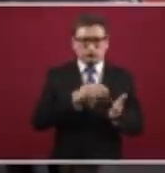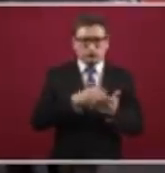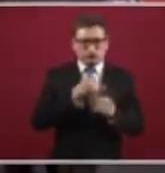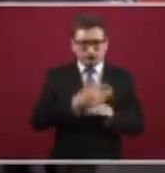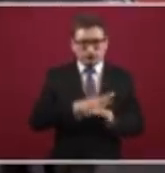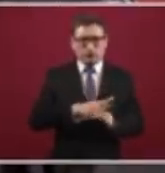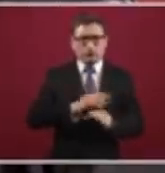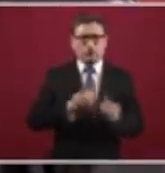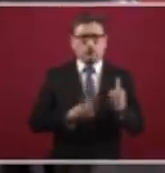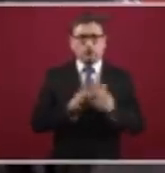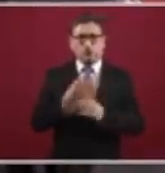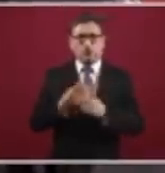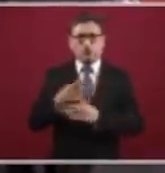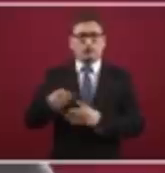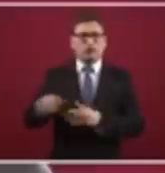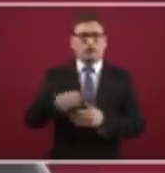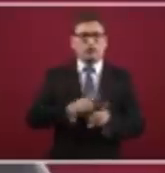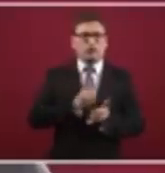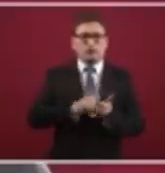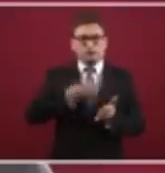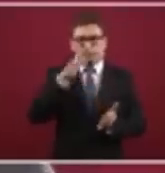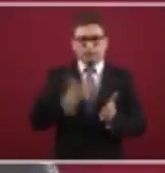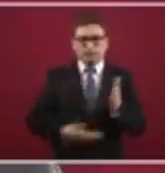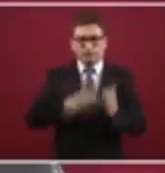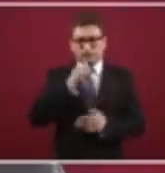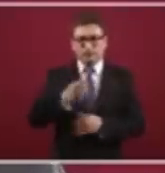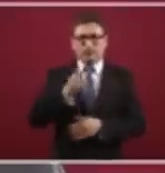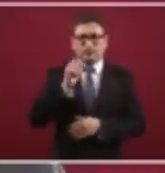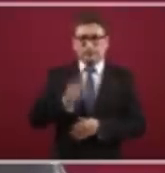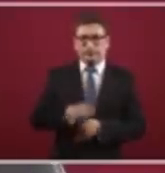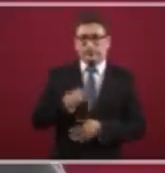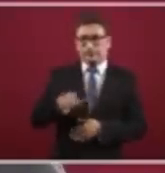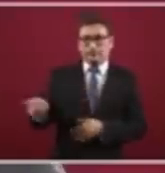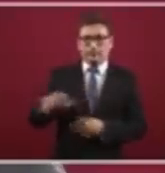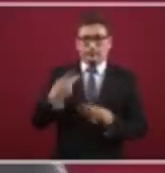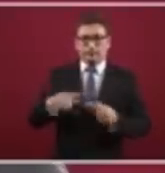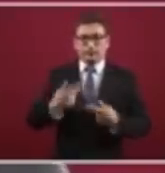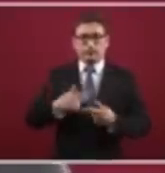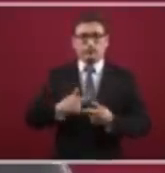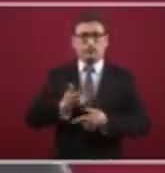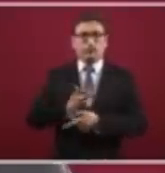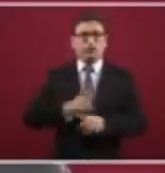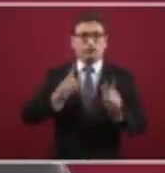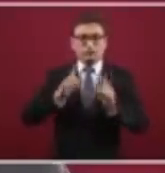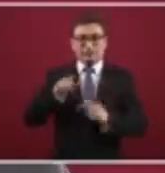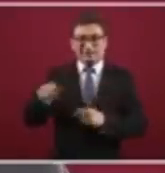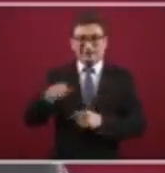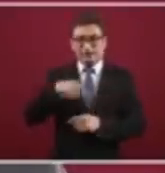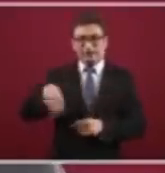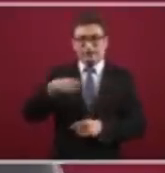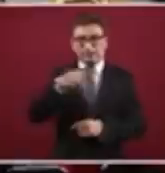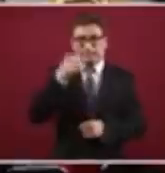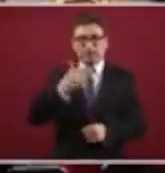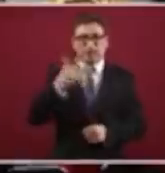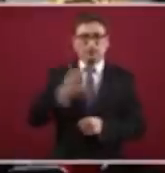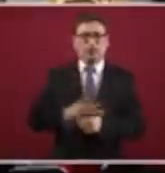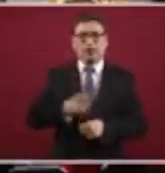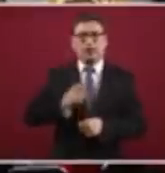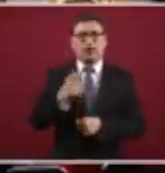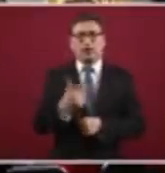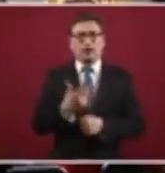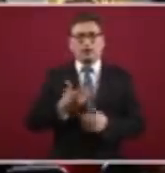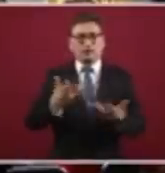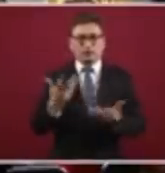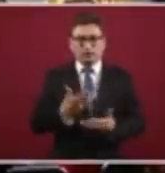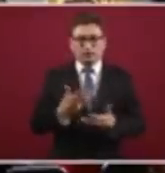nuevos delitos y si estas personas que han salido son responsables de actos o